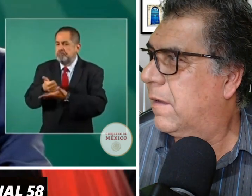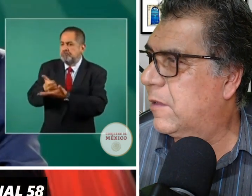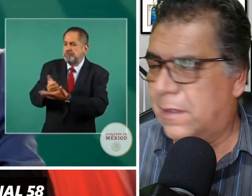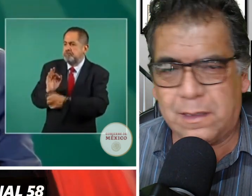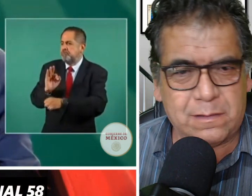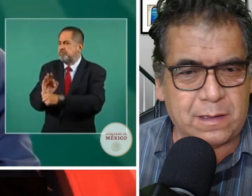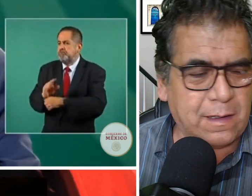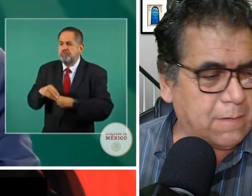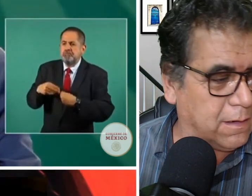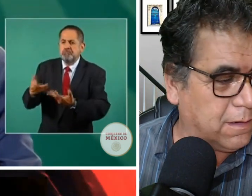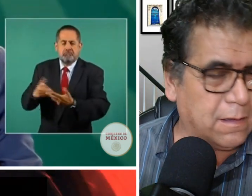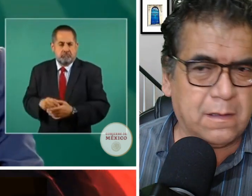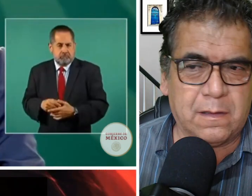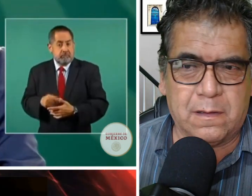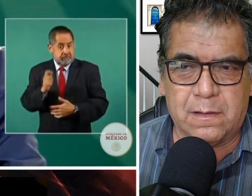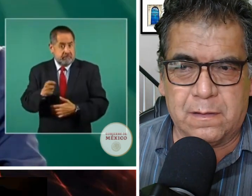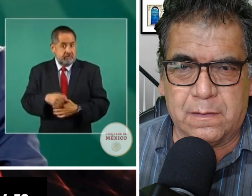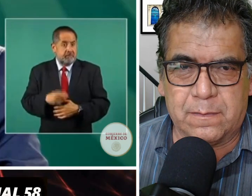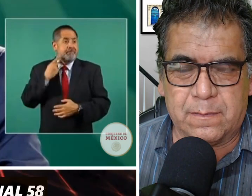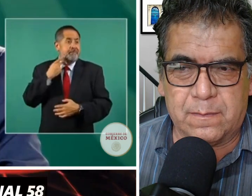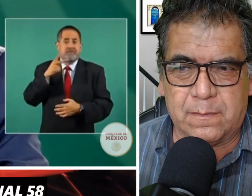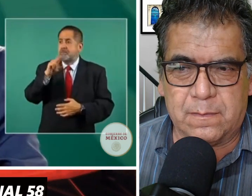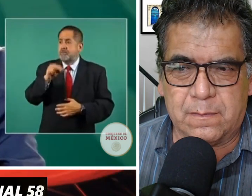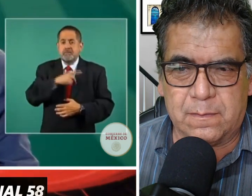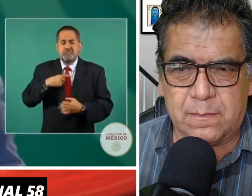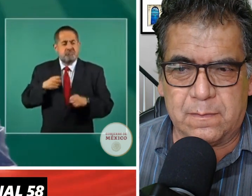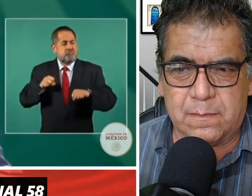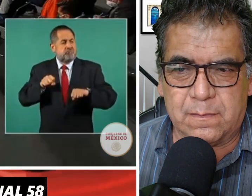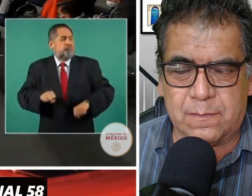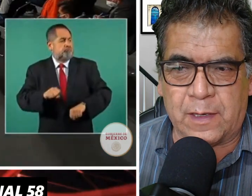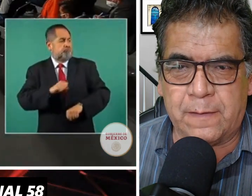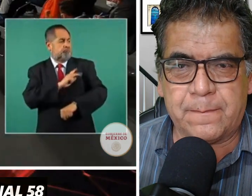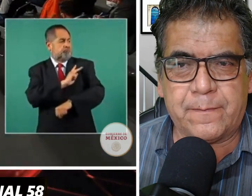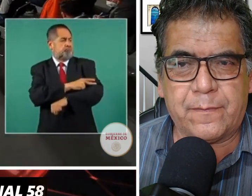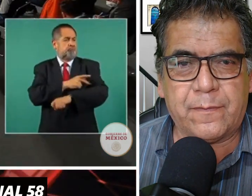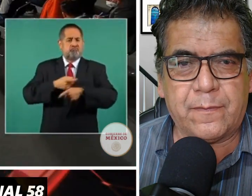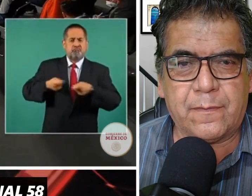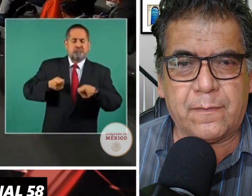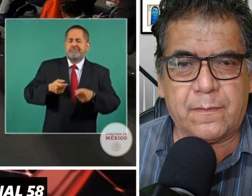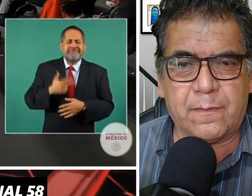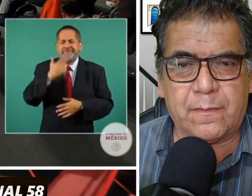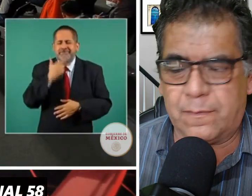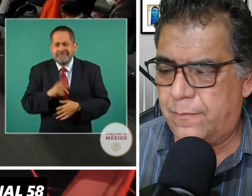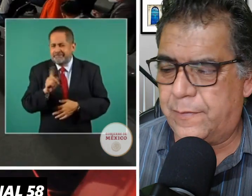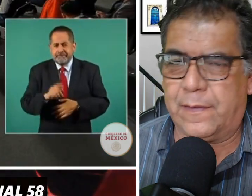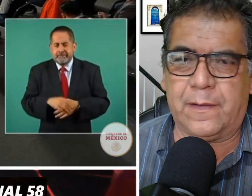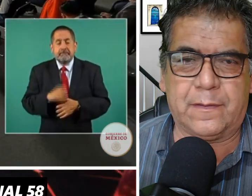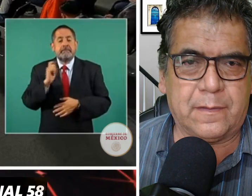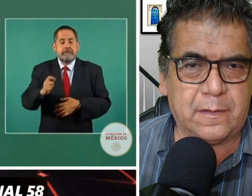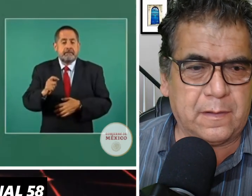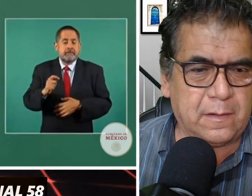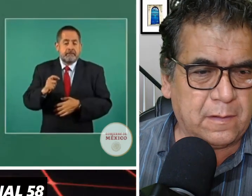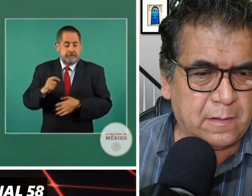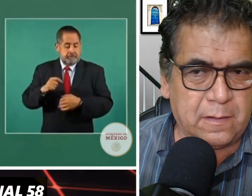No es buscar el poder por el poder. El poder solo tiene sentido y se convierte en virtud cuando se pone